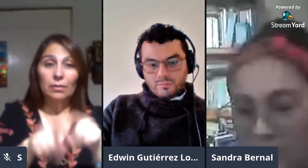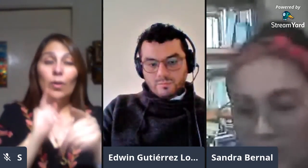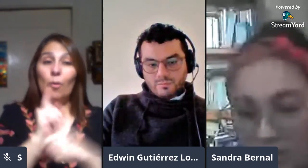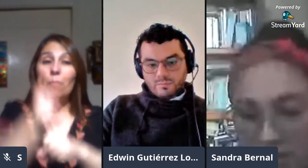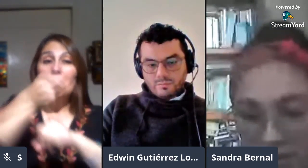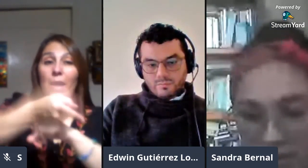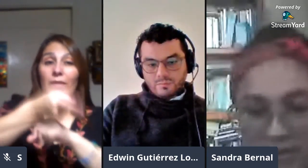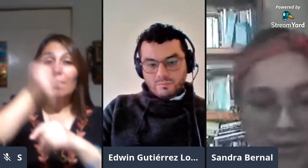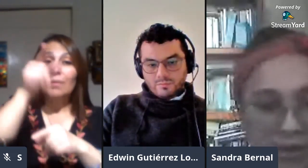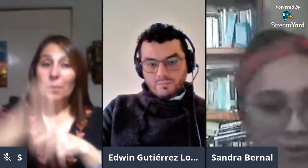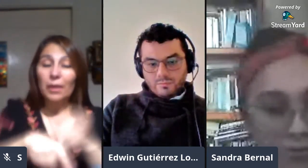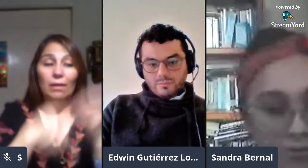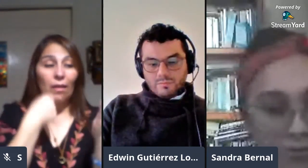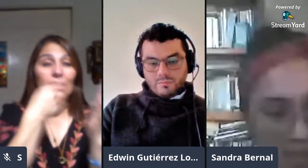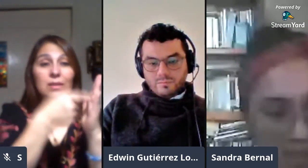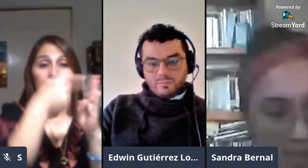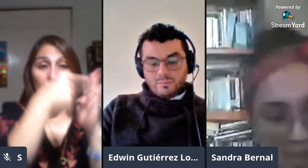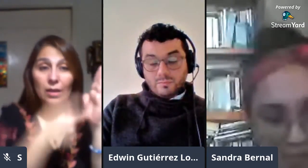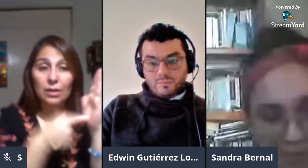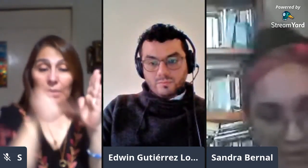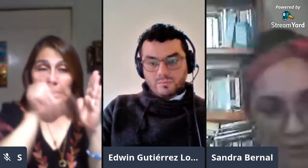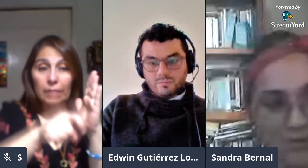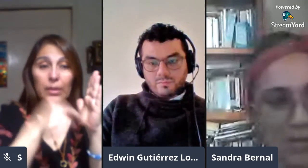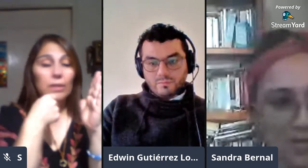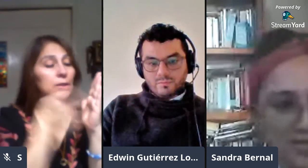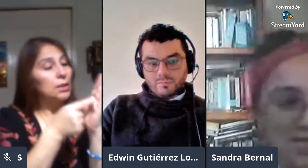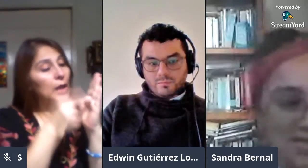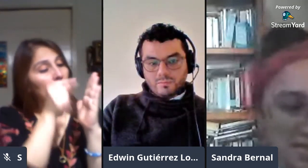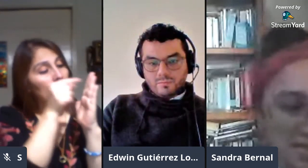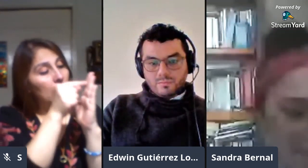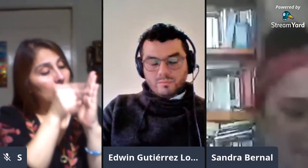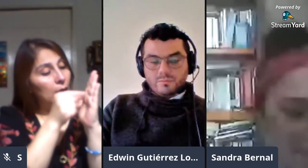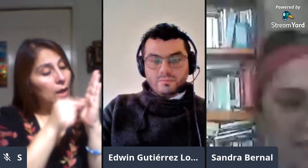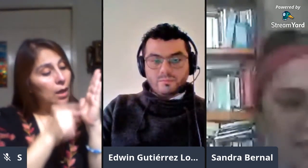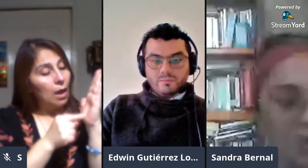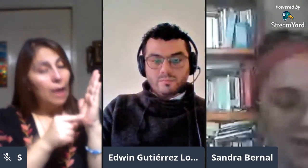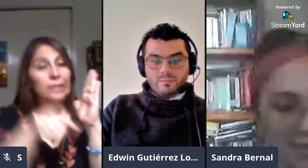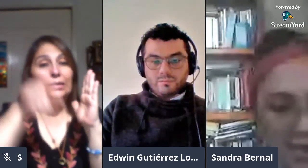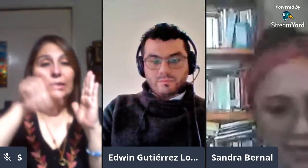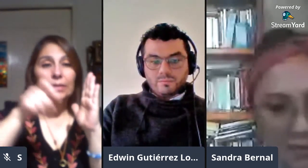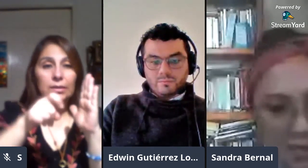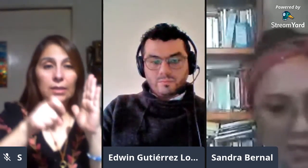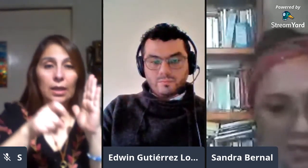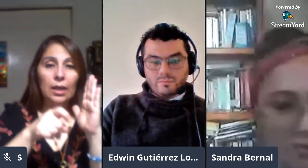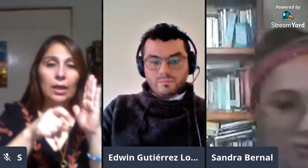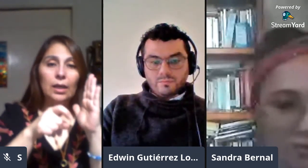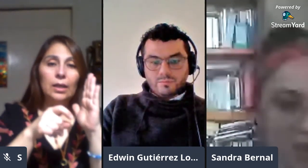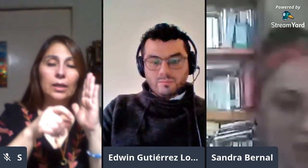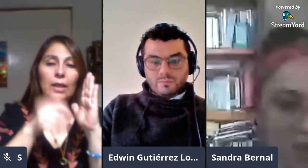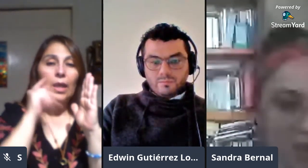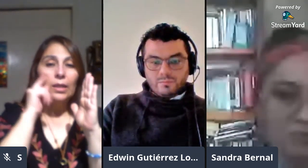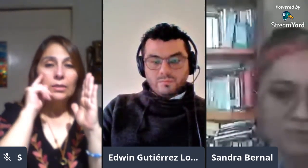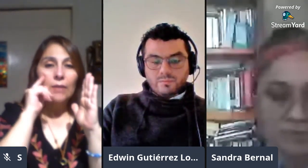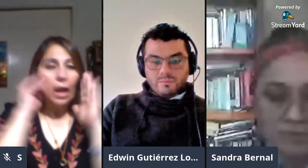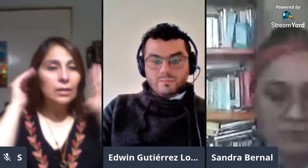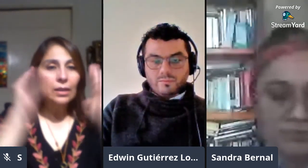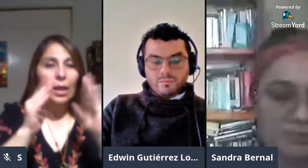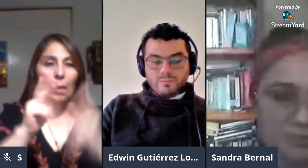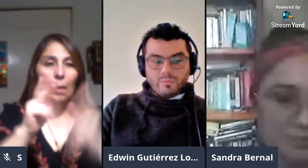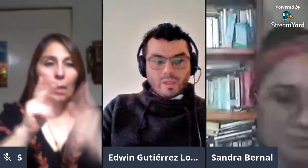de masculinidad, deben incluir mandatos internos frente a esa necesidad de privilegiar también el cuidado propio.